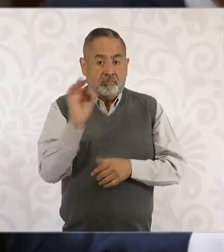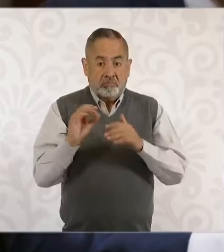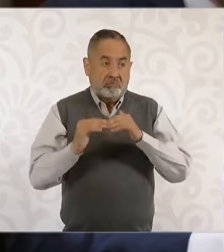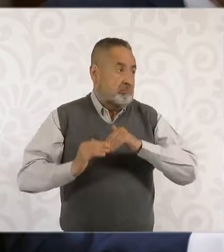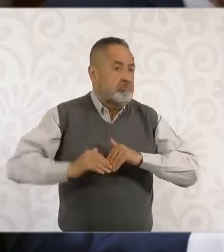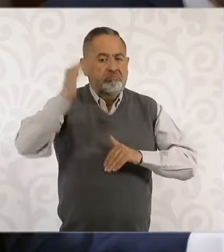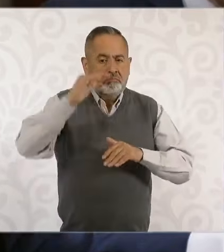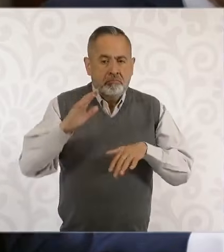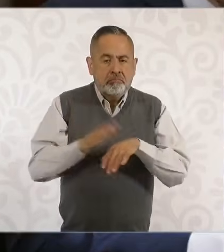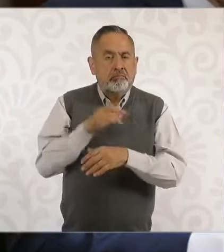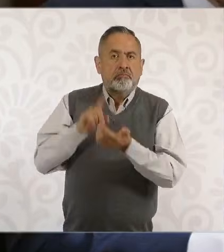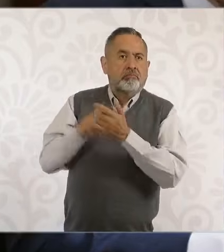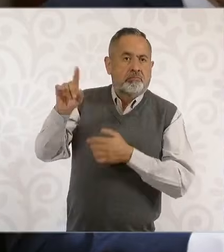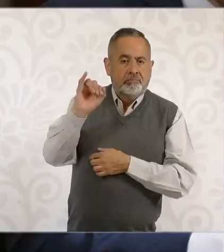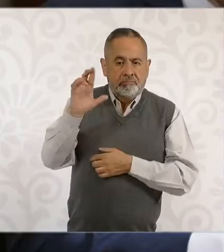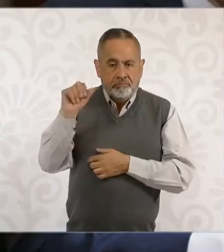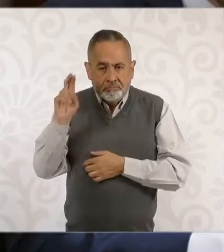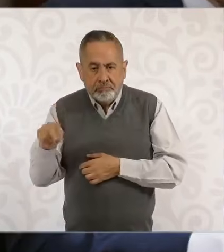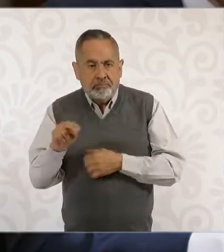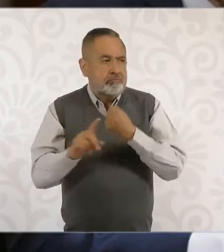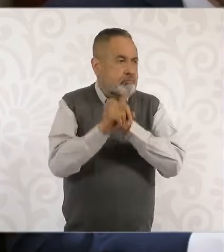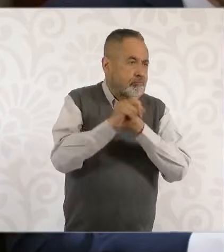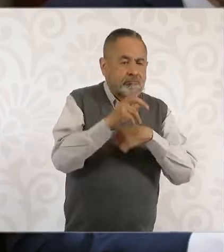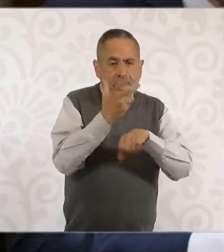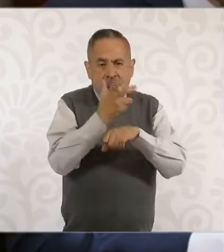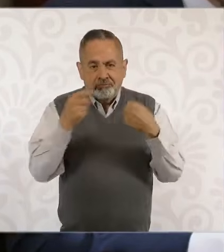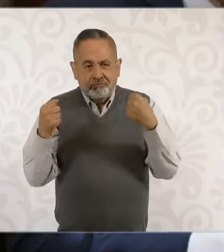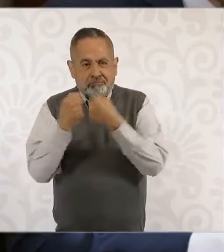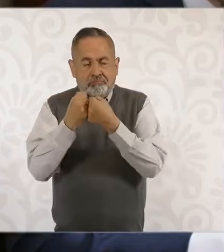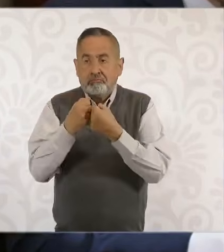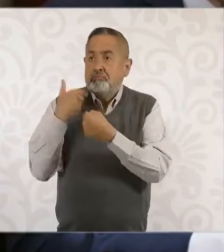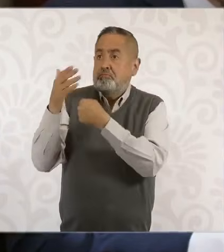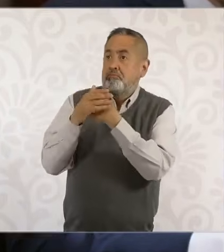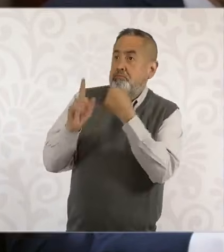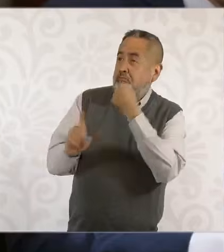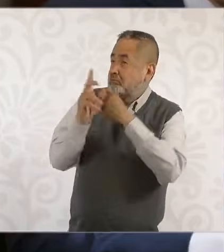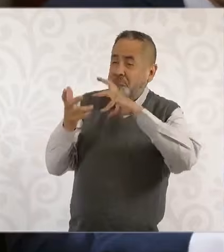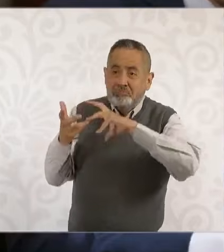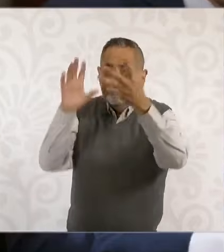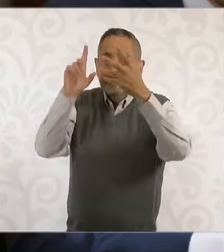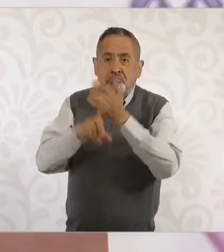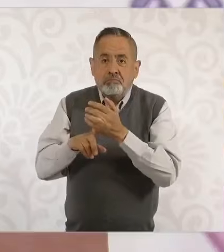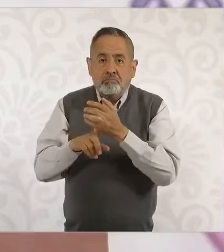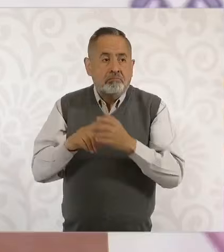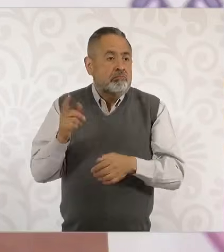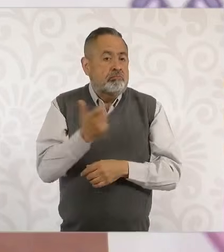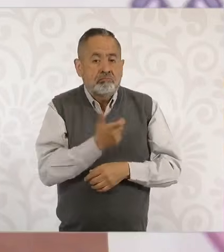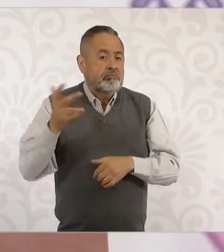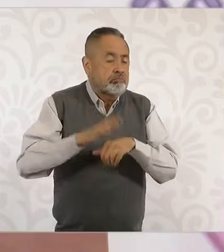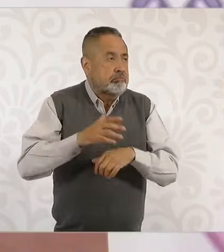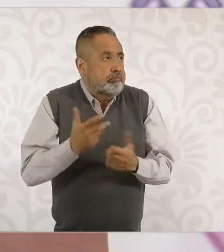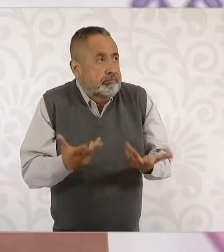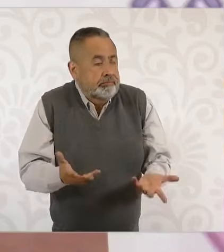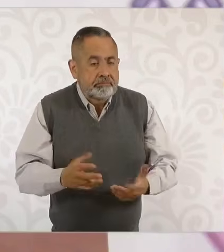e Irán. ¿Habrá más agitación si se cierra el estrecho de Hormuz? ¿Qué opina al respecto? Sí, es lo que